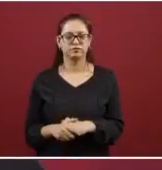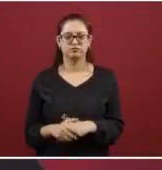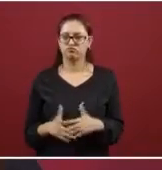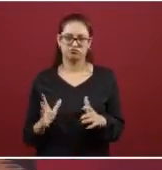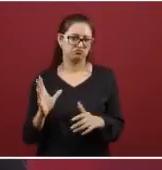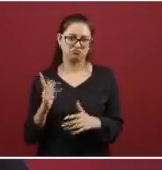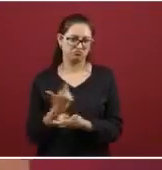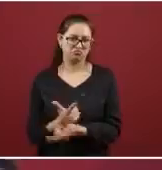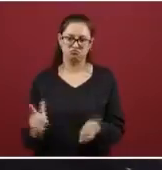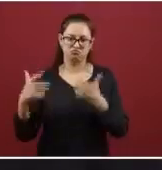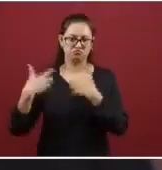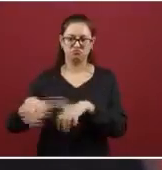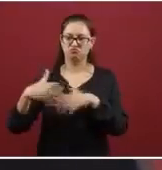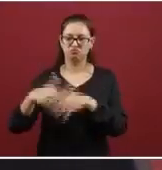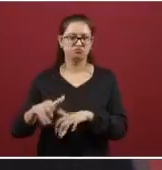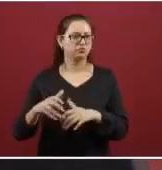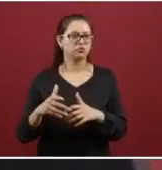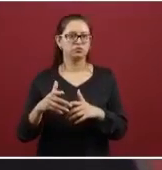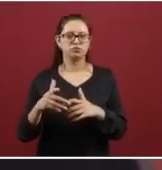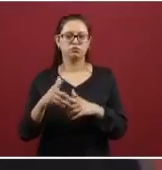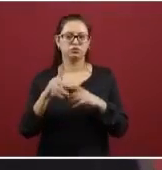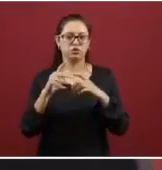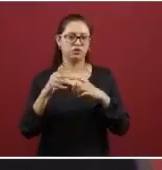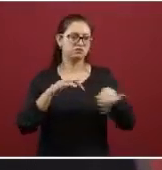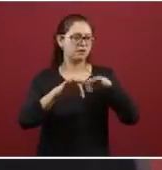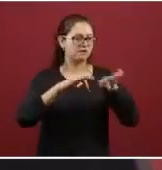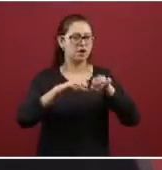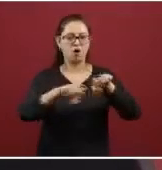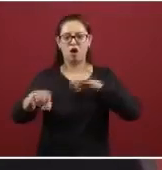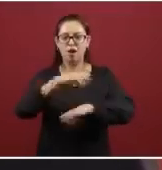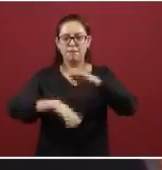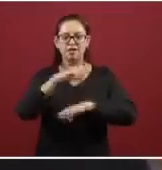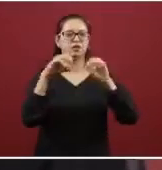marchas de las distintas organizaciones laborales,